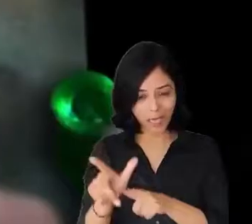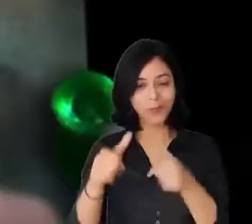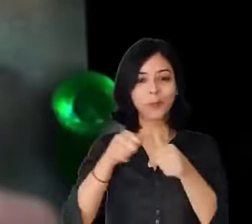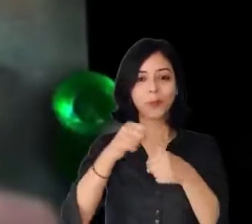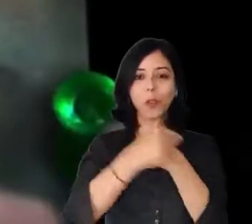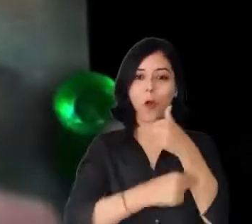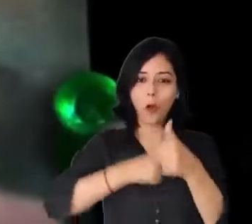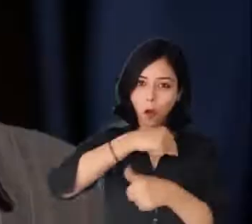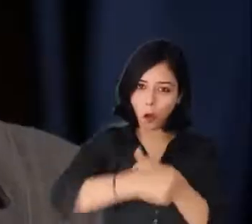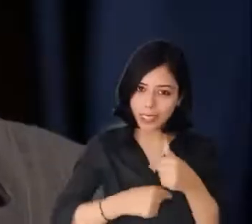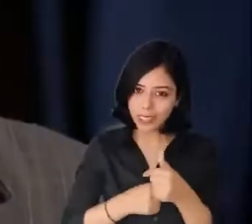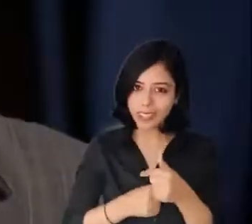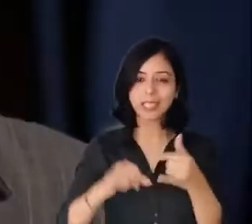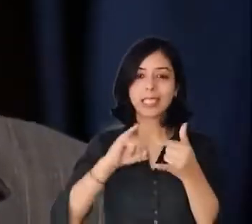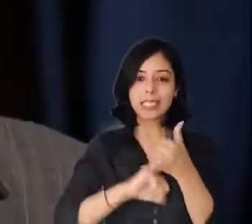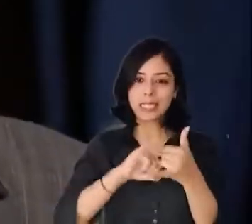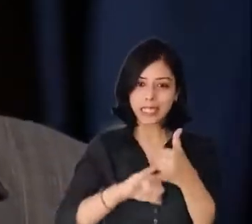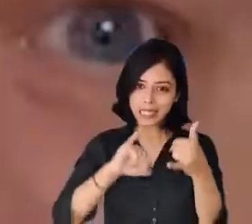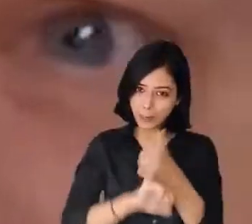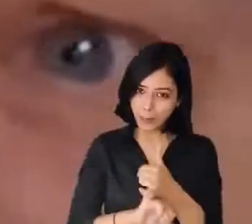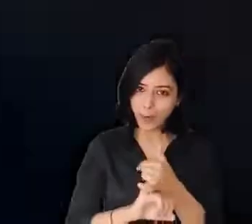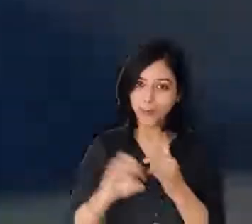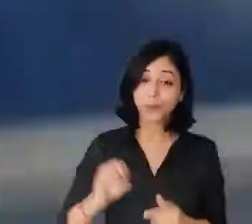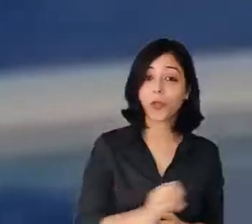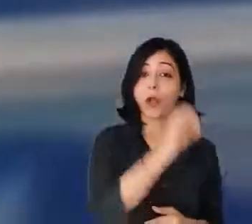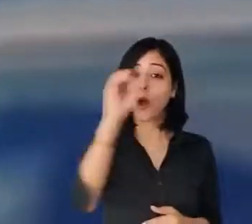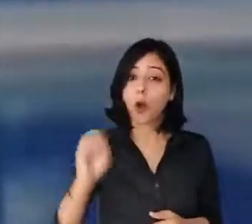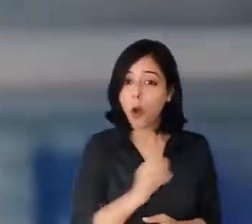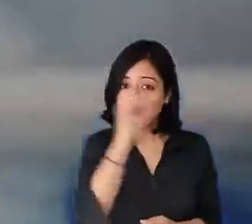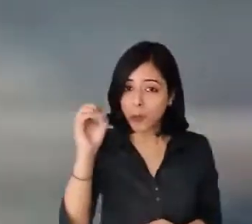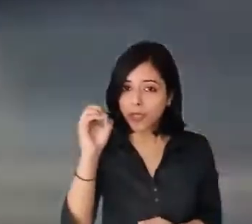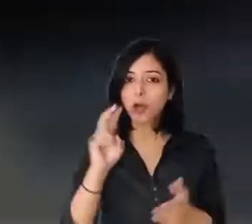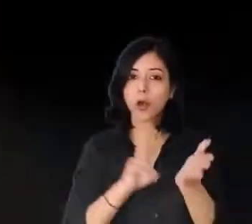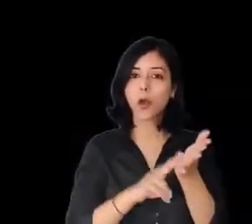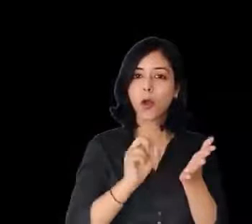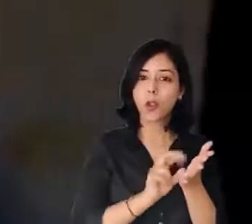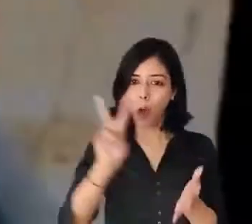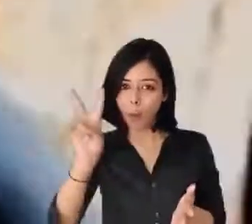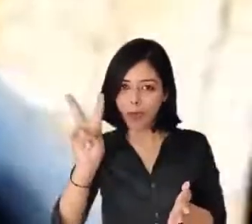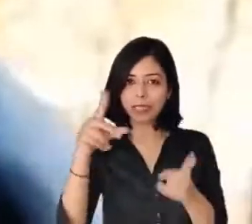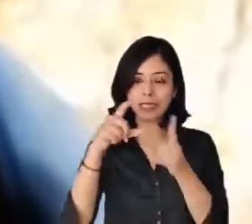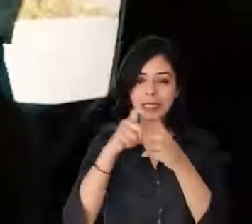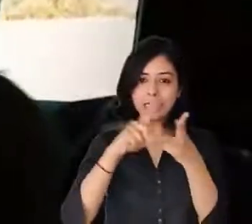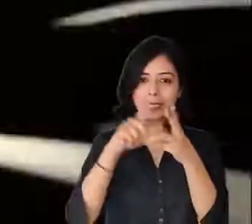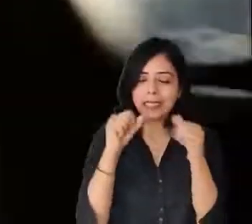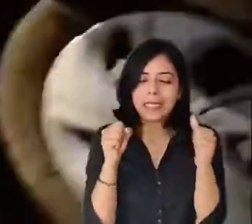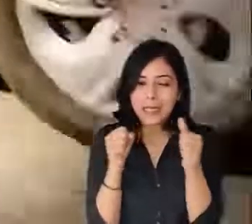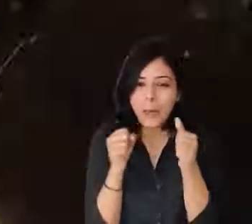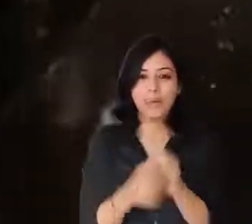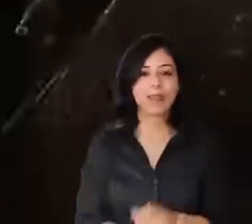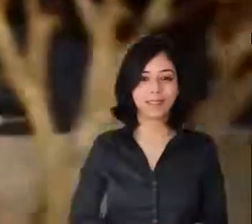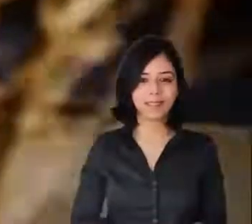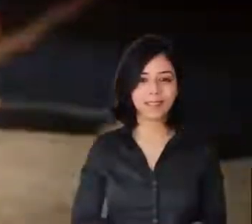quería demasiado a su familia, y ni siquiera era una opción. La única explicación era que le había pasado algo.